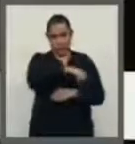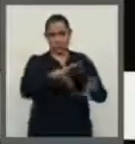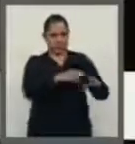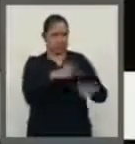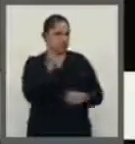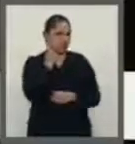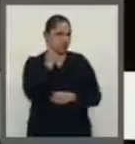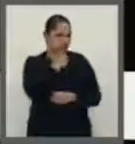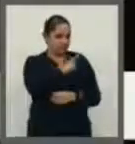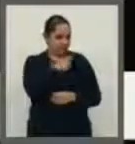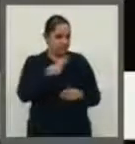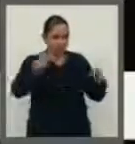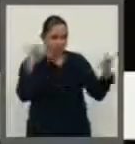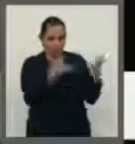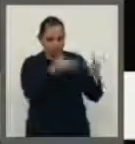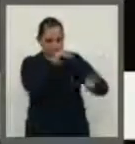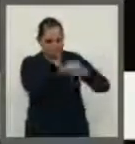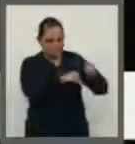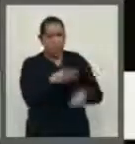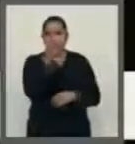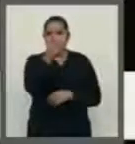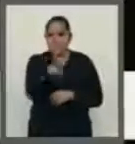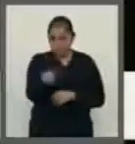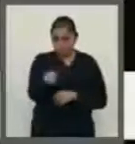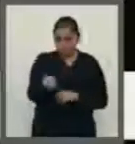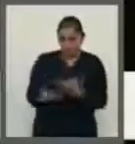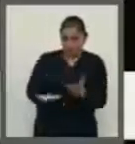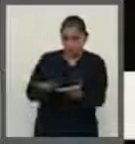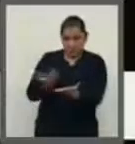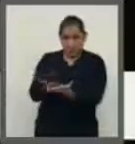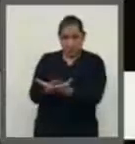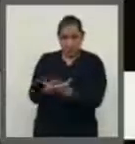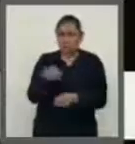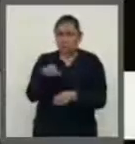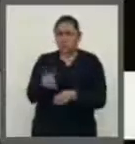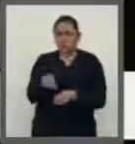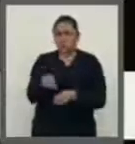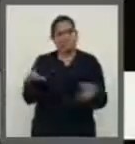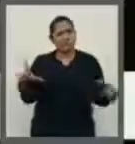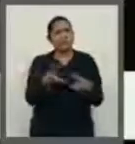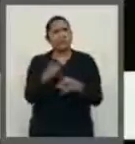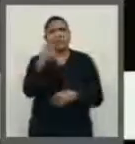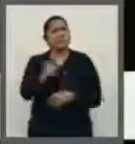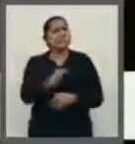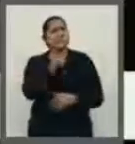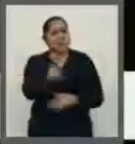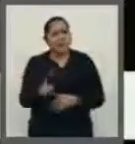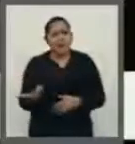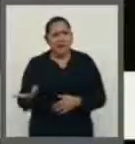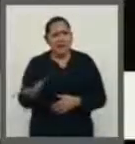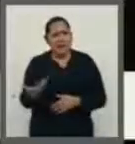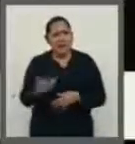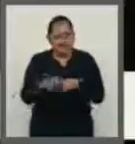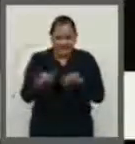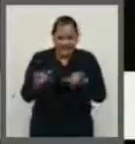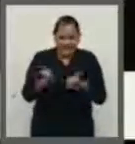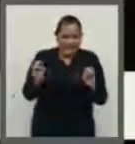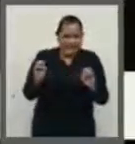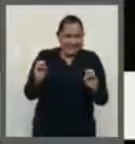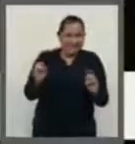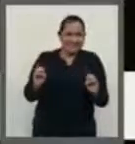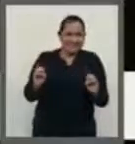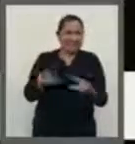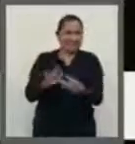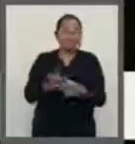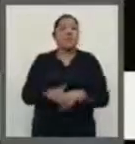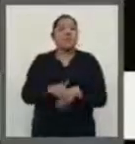Con la propuesta que se presenta no se cumple, no se cumple en lo mínimo, porque este dictamen atiende una ley general